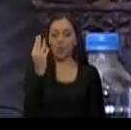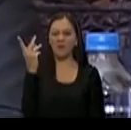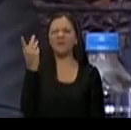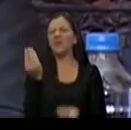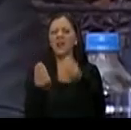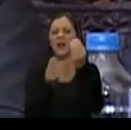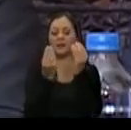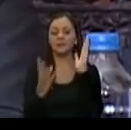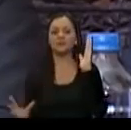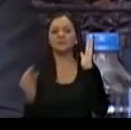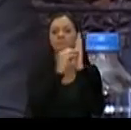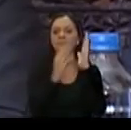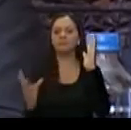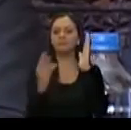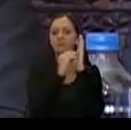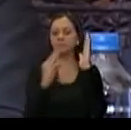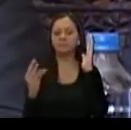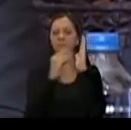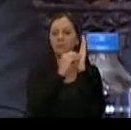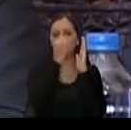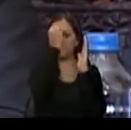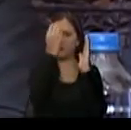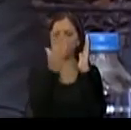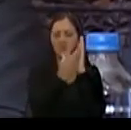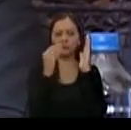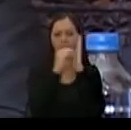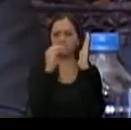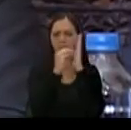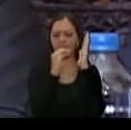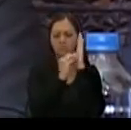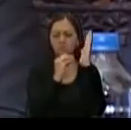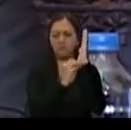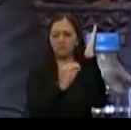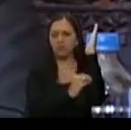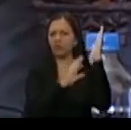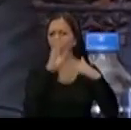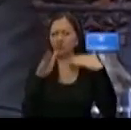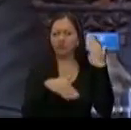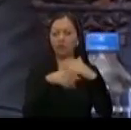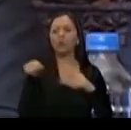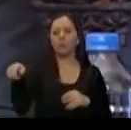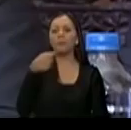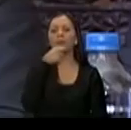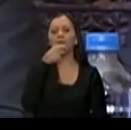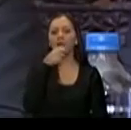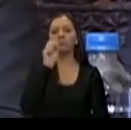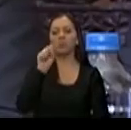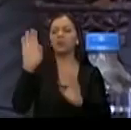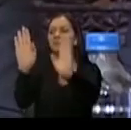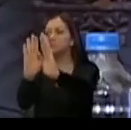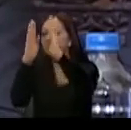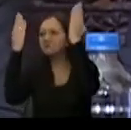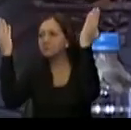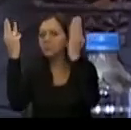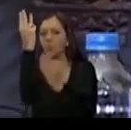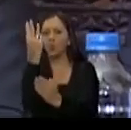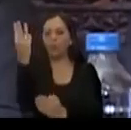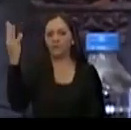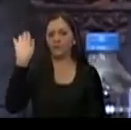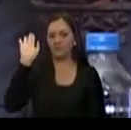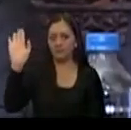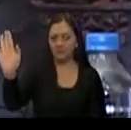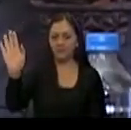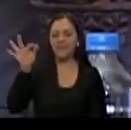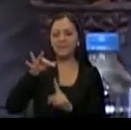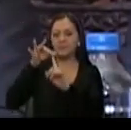los hechos, a medida que vayamos subiendo información, como por ejemplo esta agenda, va a ser publicada, y